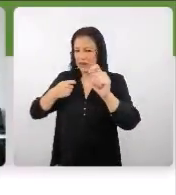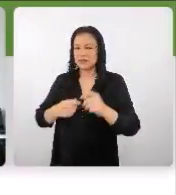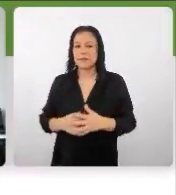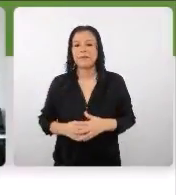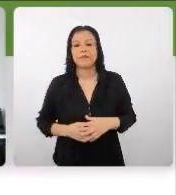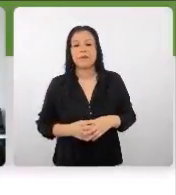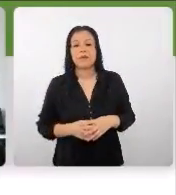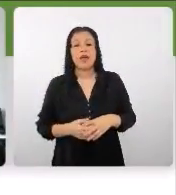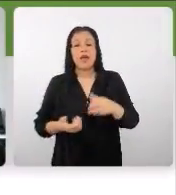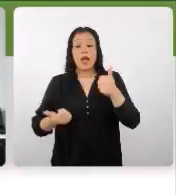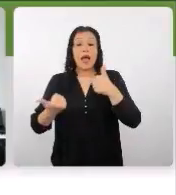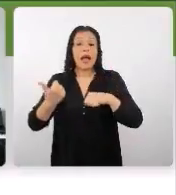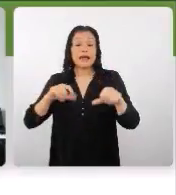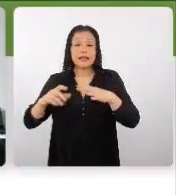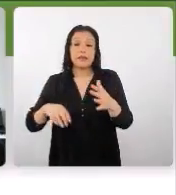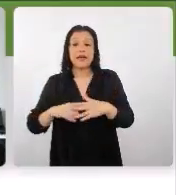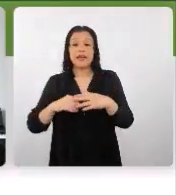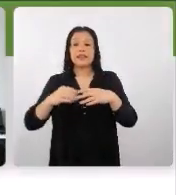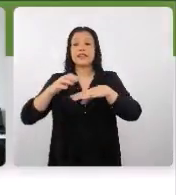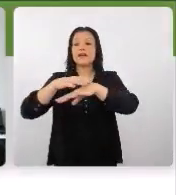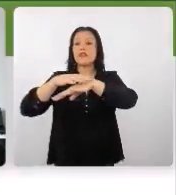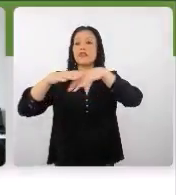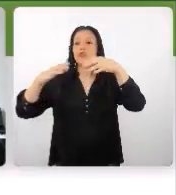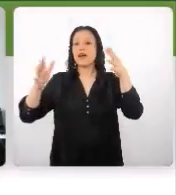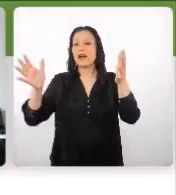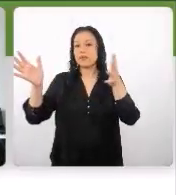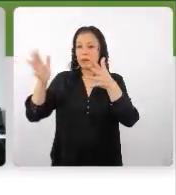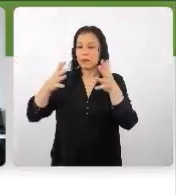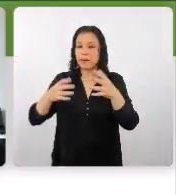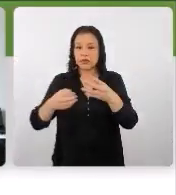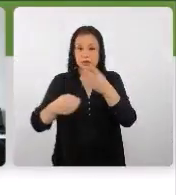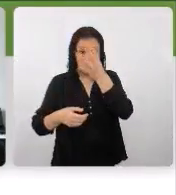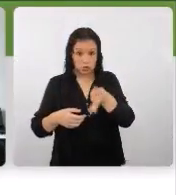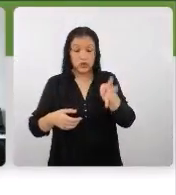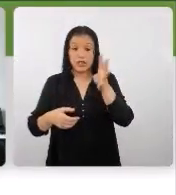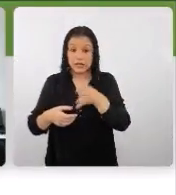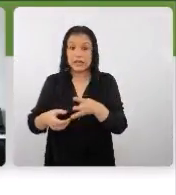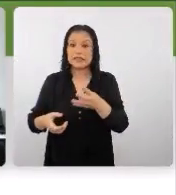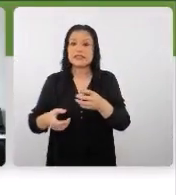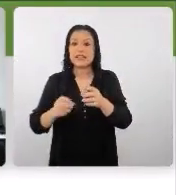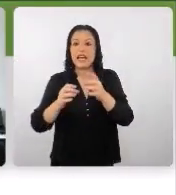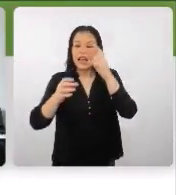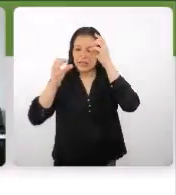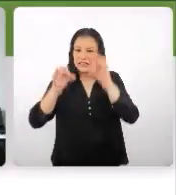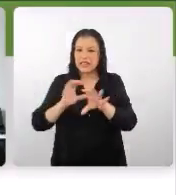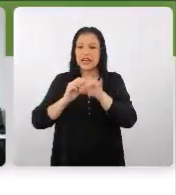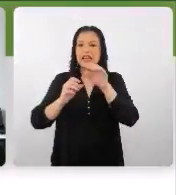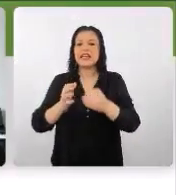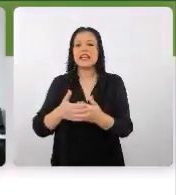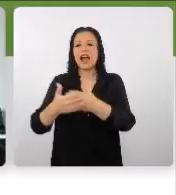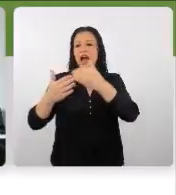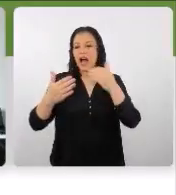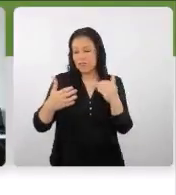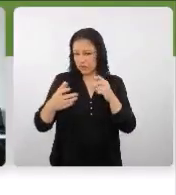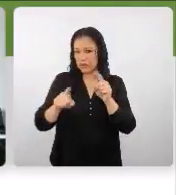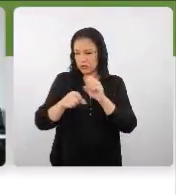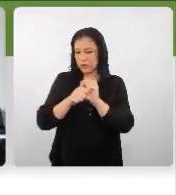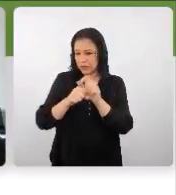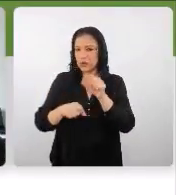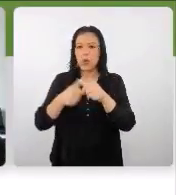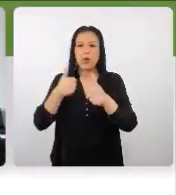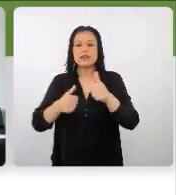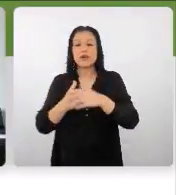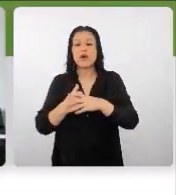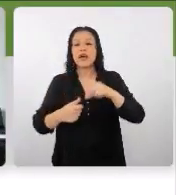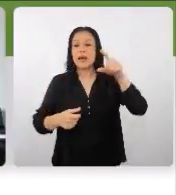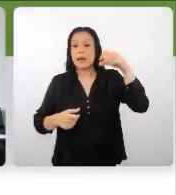Las actividades al aire libre. Los ingleses están priorizando, incluso desde antes de la pandemia, las actividades de naturaleza, sol y playa,